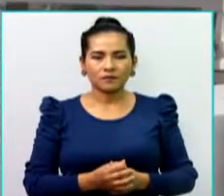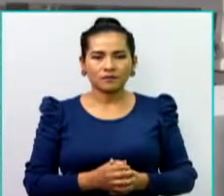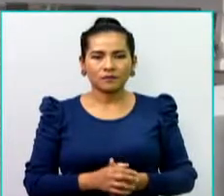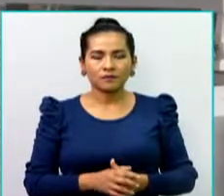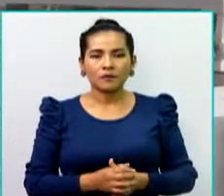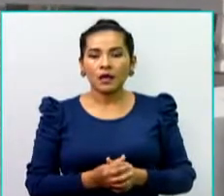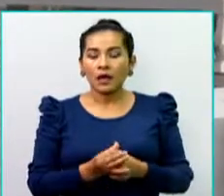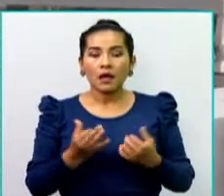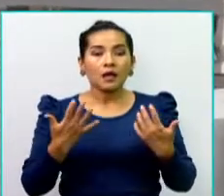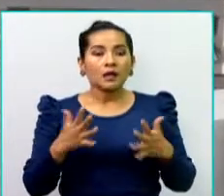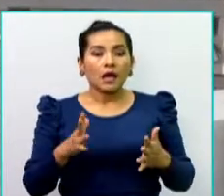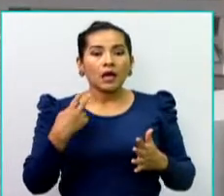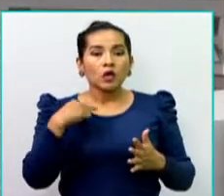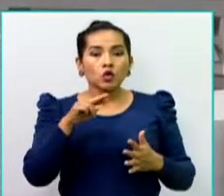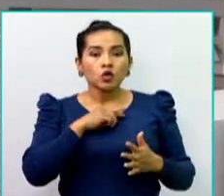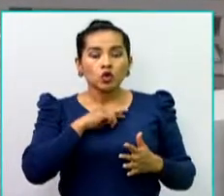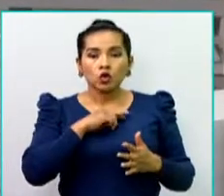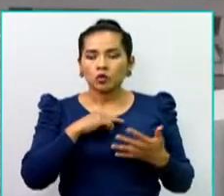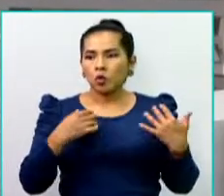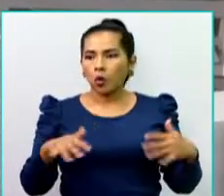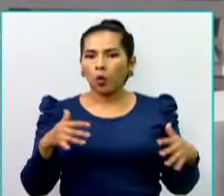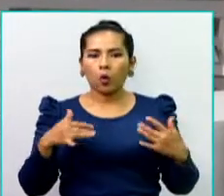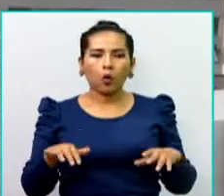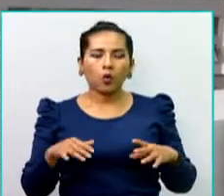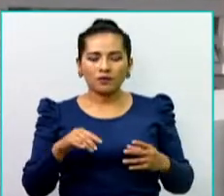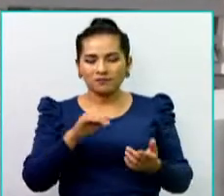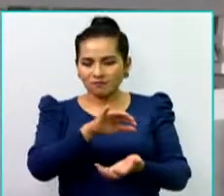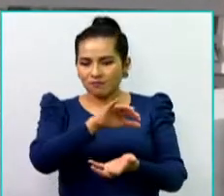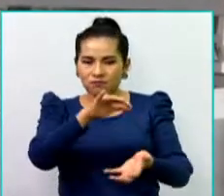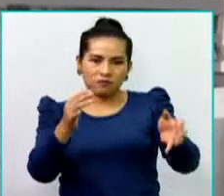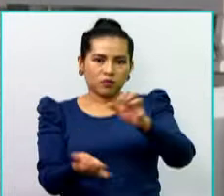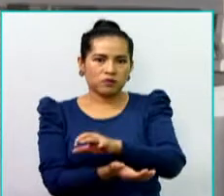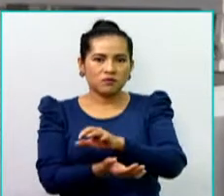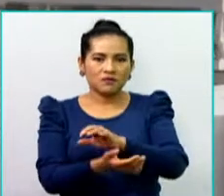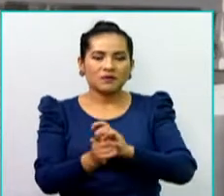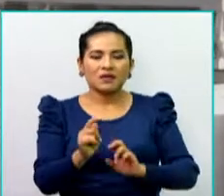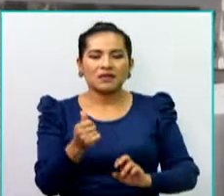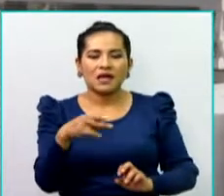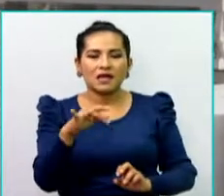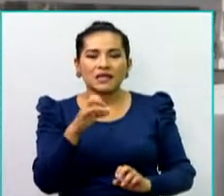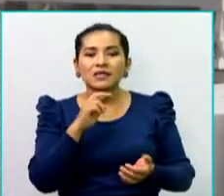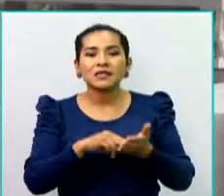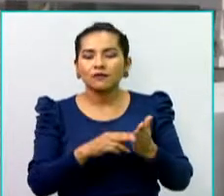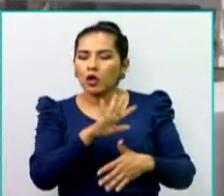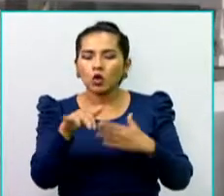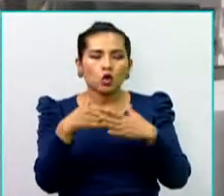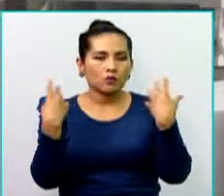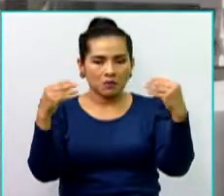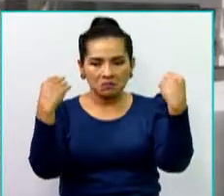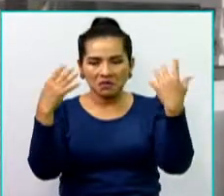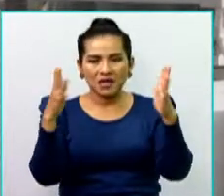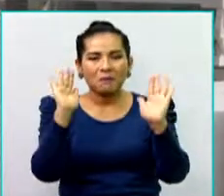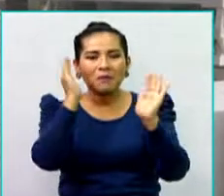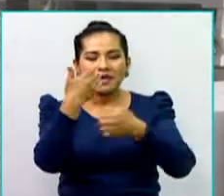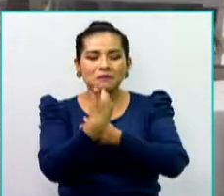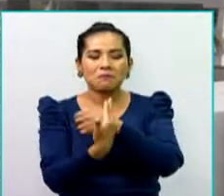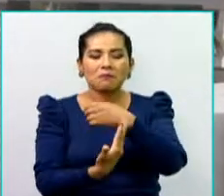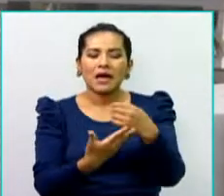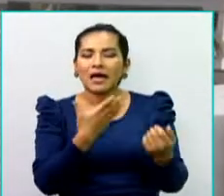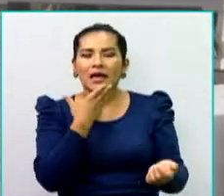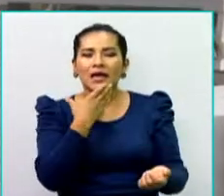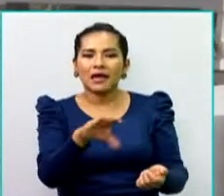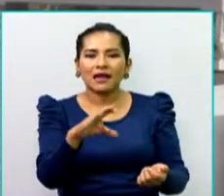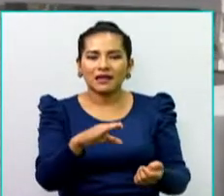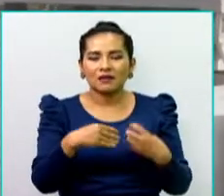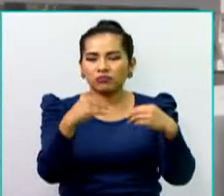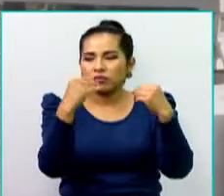Hemos, como dicen aquí, volteado taquilla. Así dicen, ¿no? Se vendió todo. Se vendió todo, salió como pan caliente.